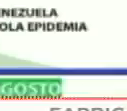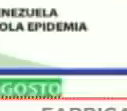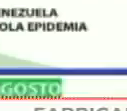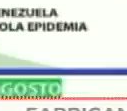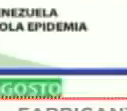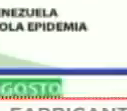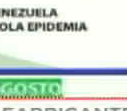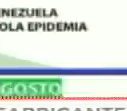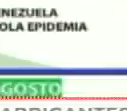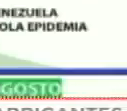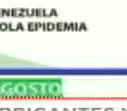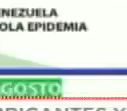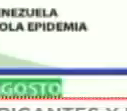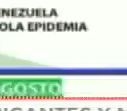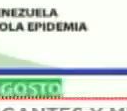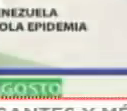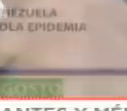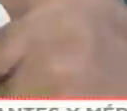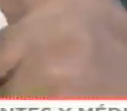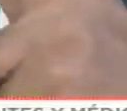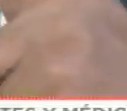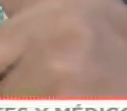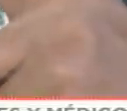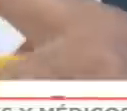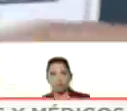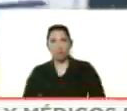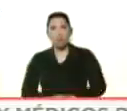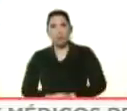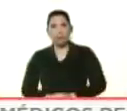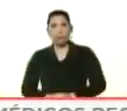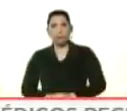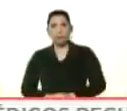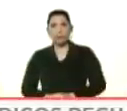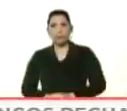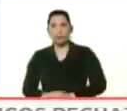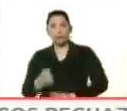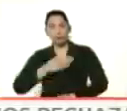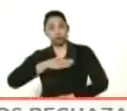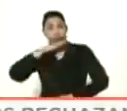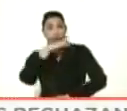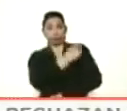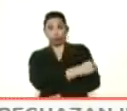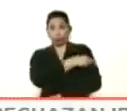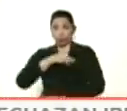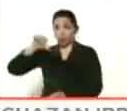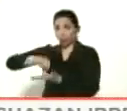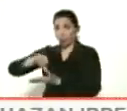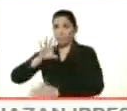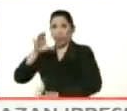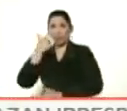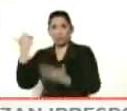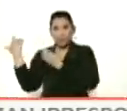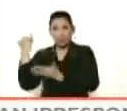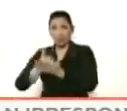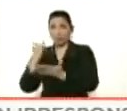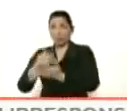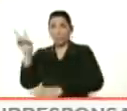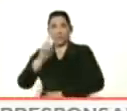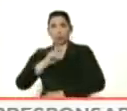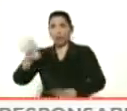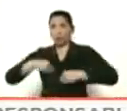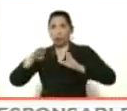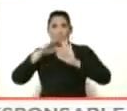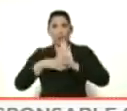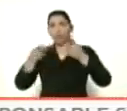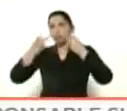exponencial, entonces rápidamente se colapsan todos los servicios de salud de una ciudad, de un estado, de un país. Fíjate, si Venezuela no hubiera tomado las medidas que